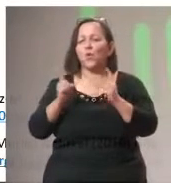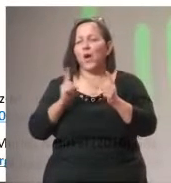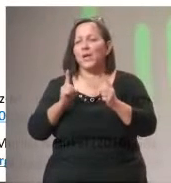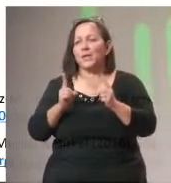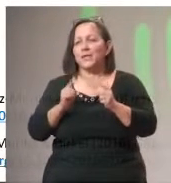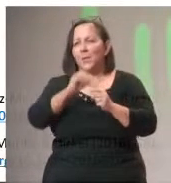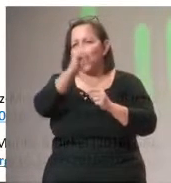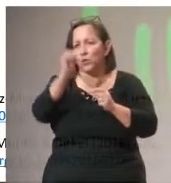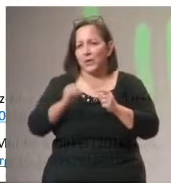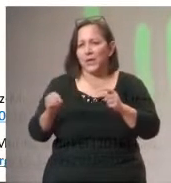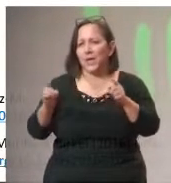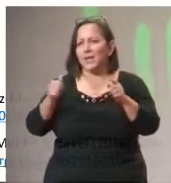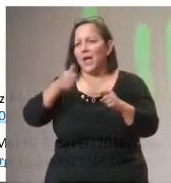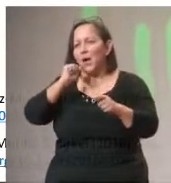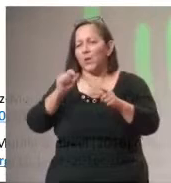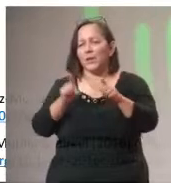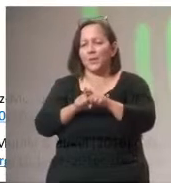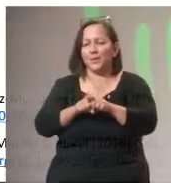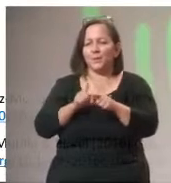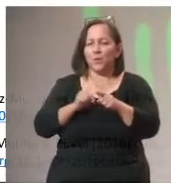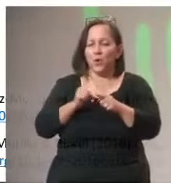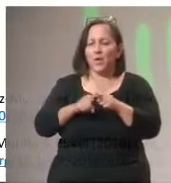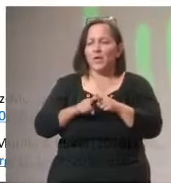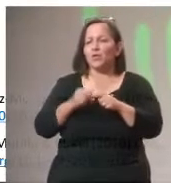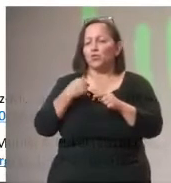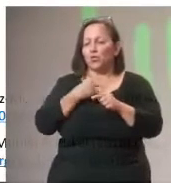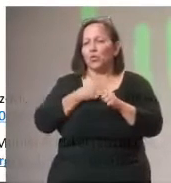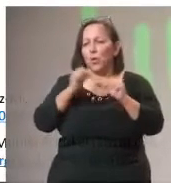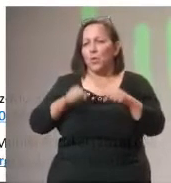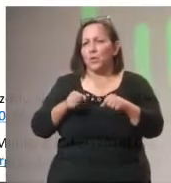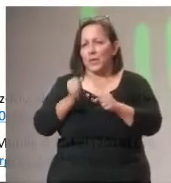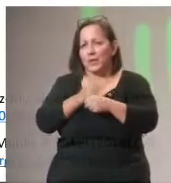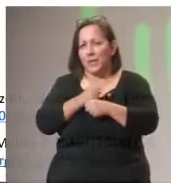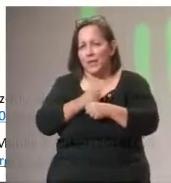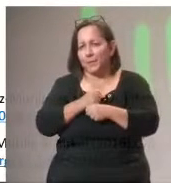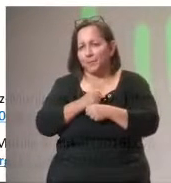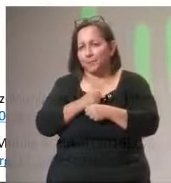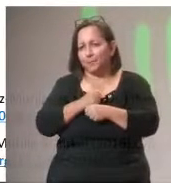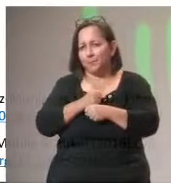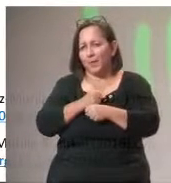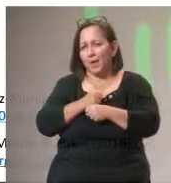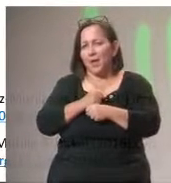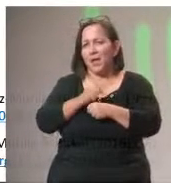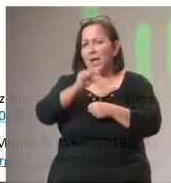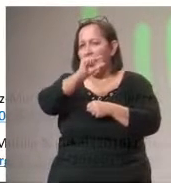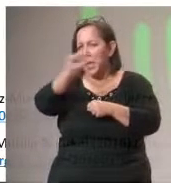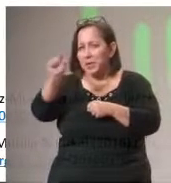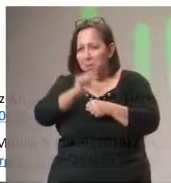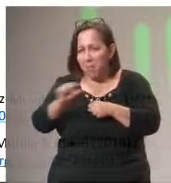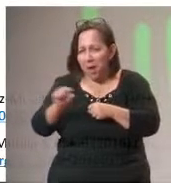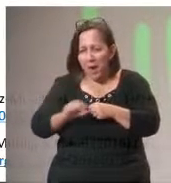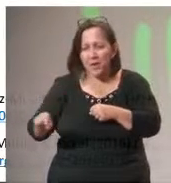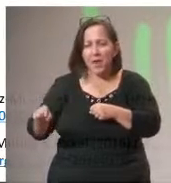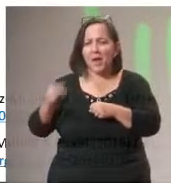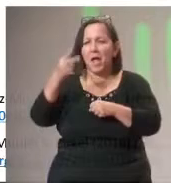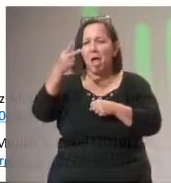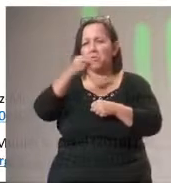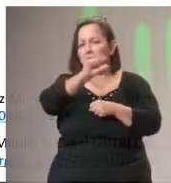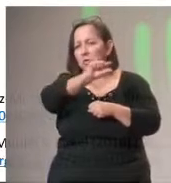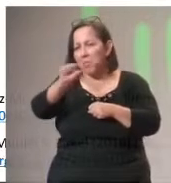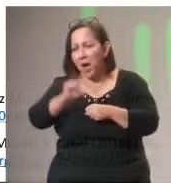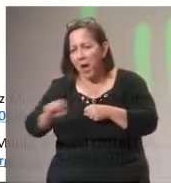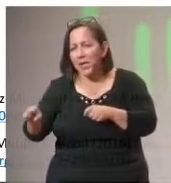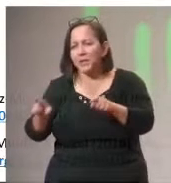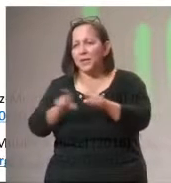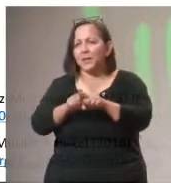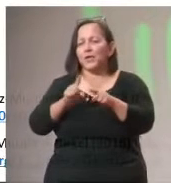cada semana, cada 2 semanas diarias de esas señales isotópicas, y podemos darle seguimiento desde que la señal